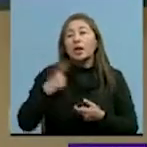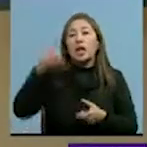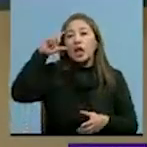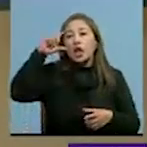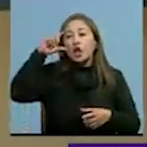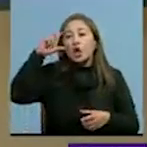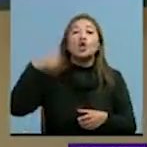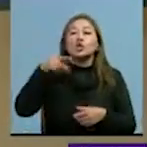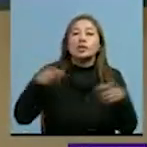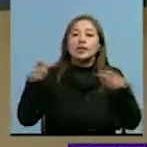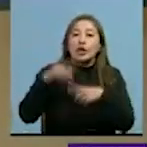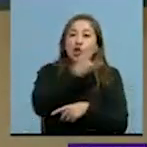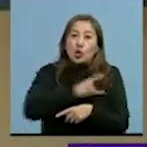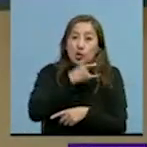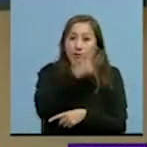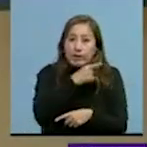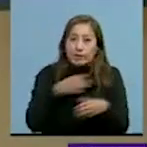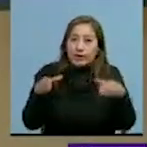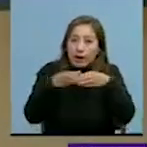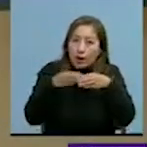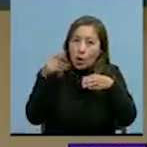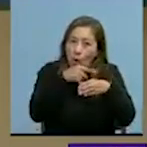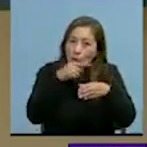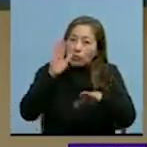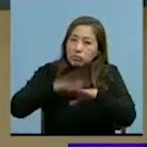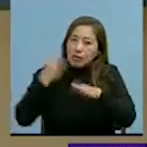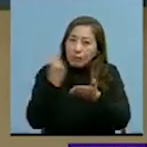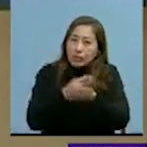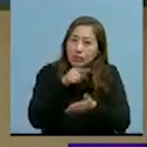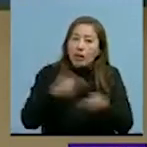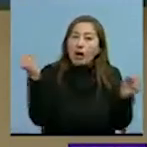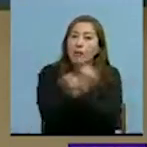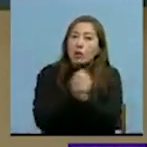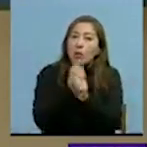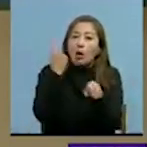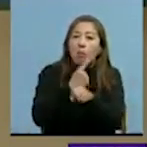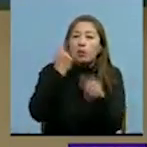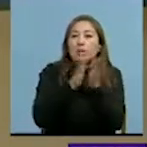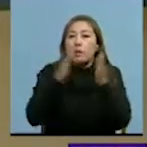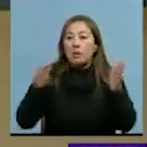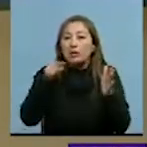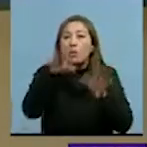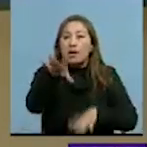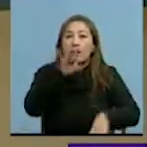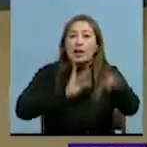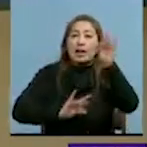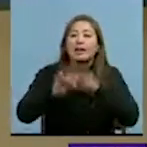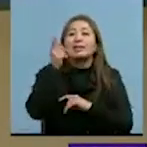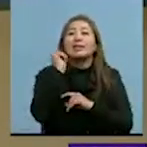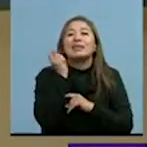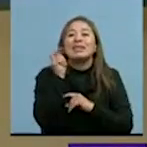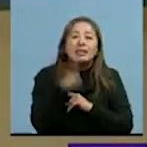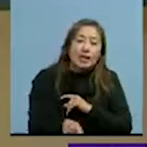El Consejo Académico de la Facultad de Humanidades y Ciencias Sociales aprobó el primer paso para designar en doctor